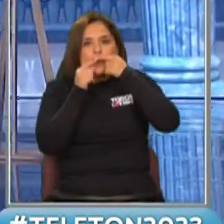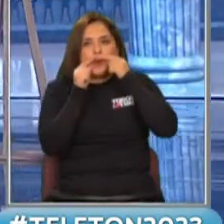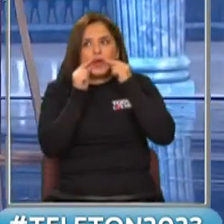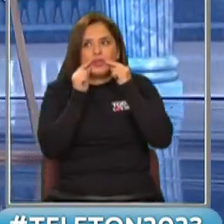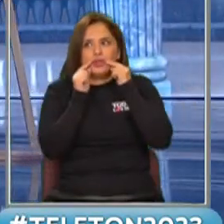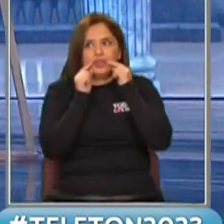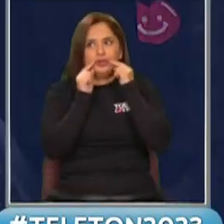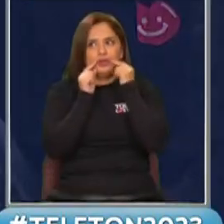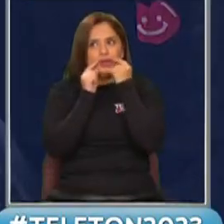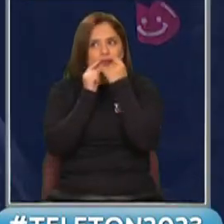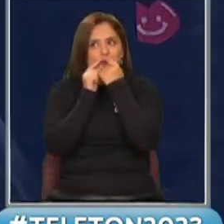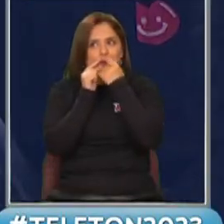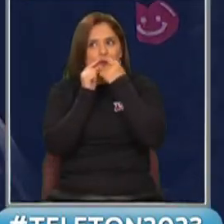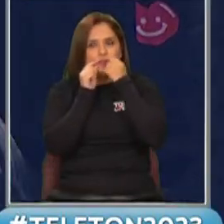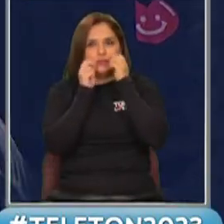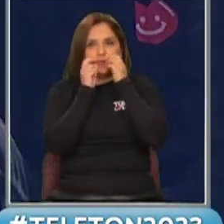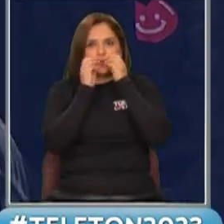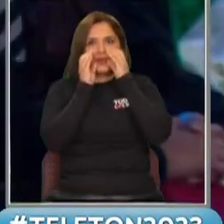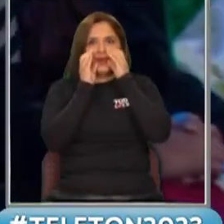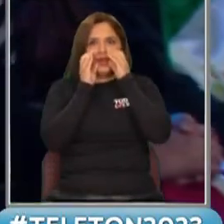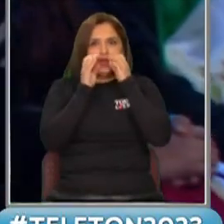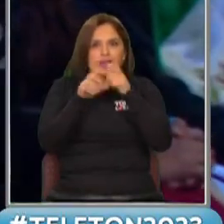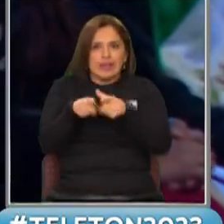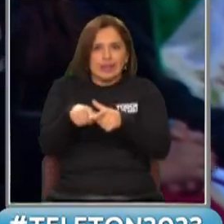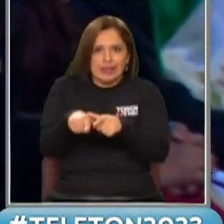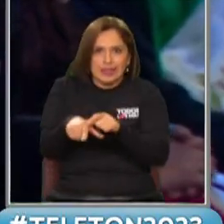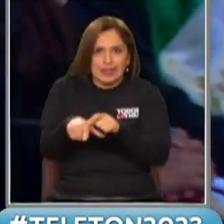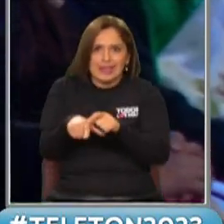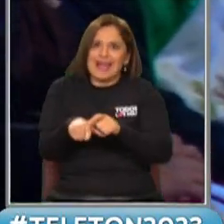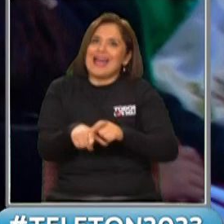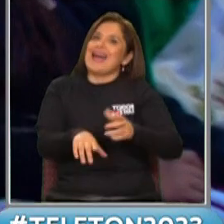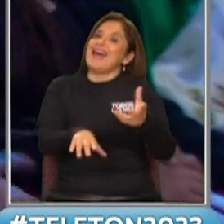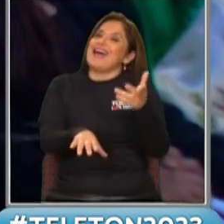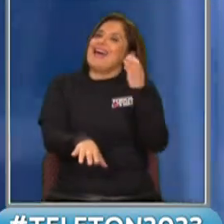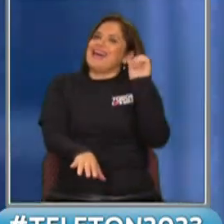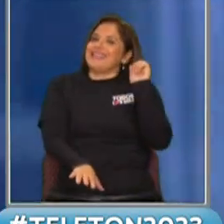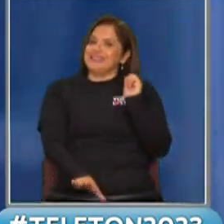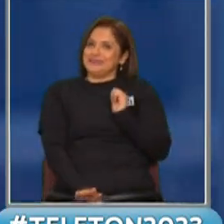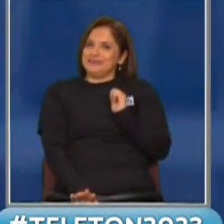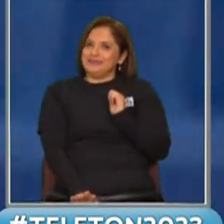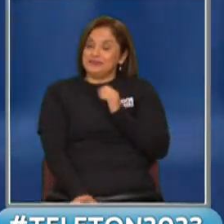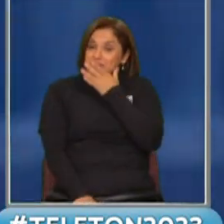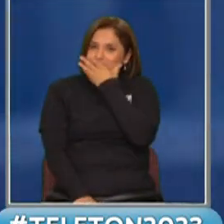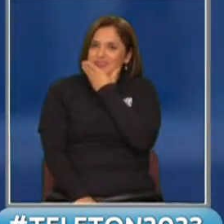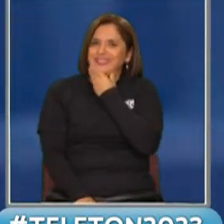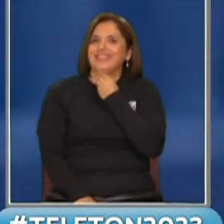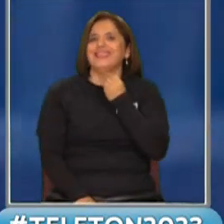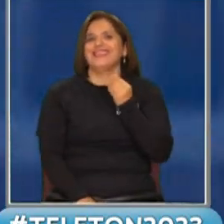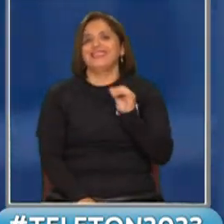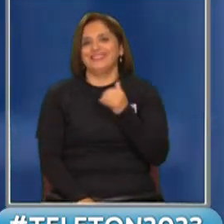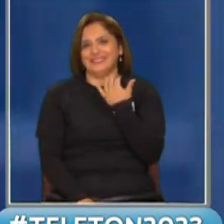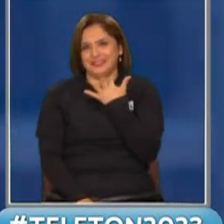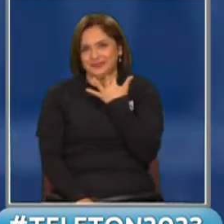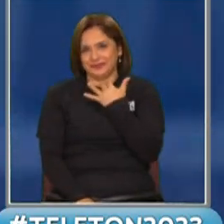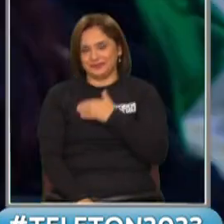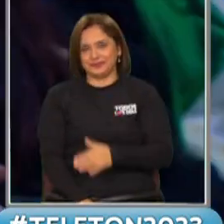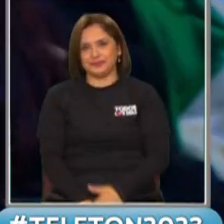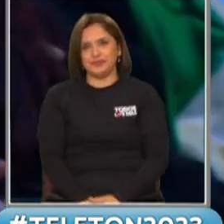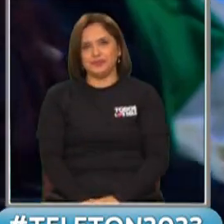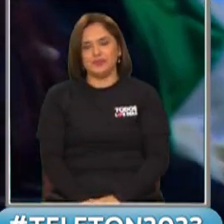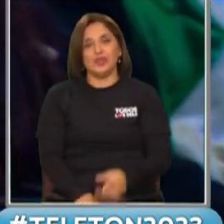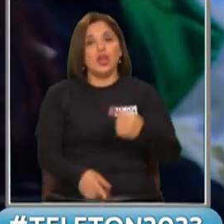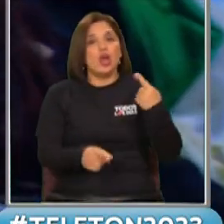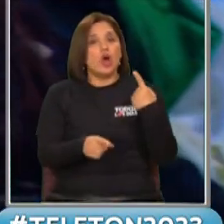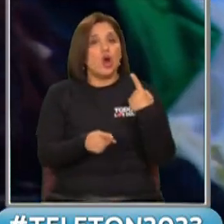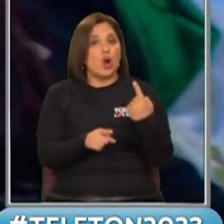hinchad y la Ah muy bonito Oye y otra de las